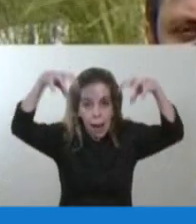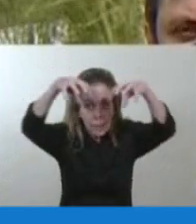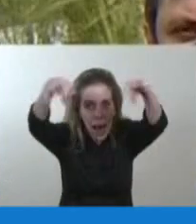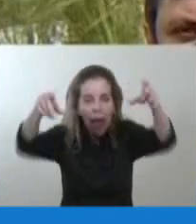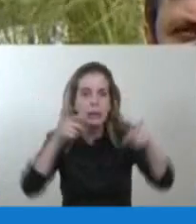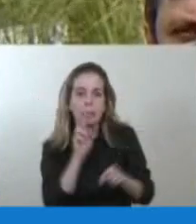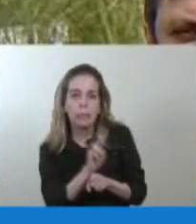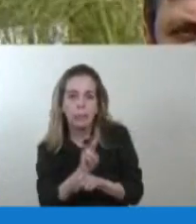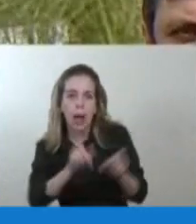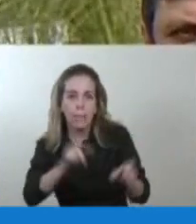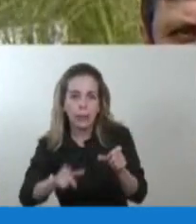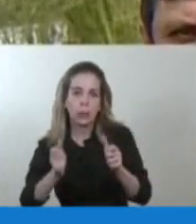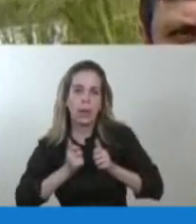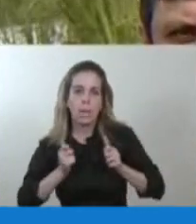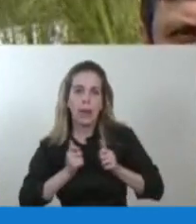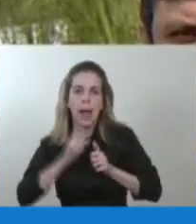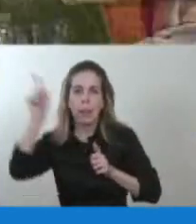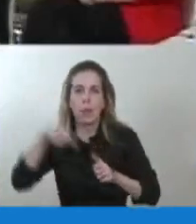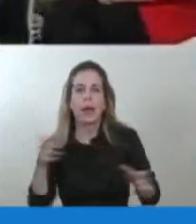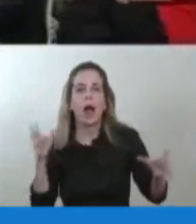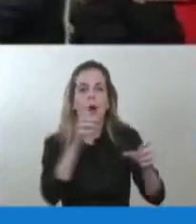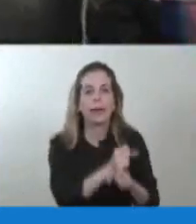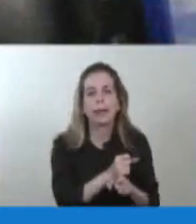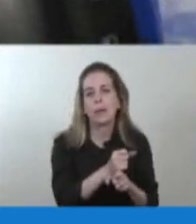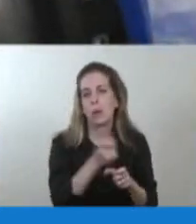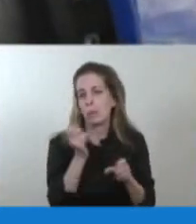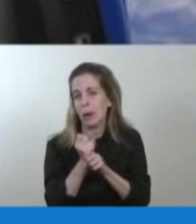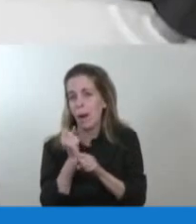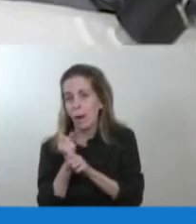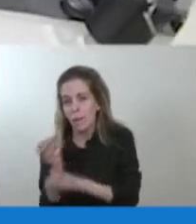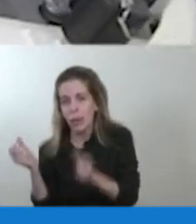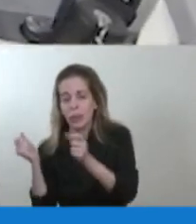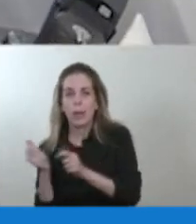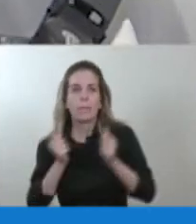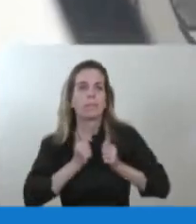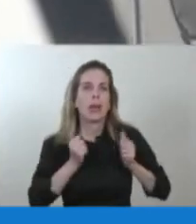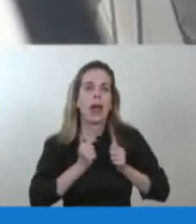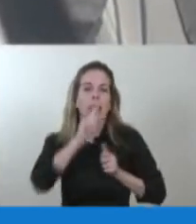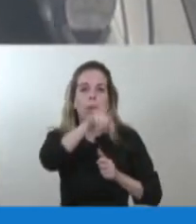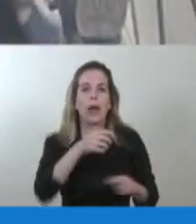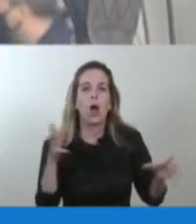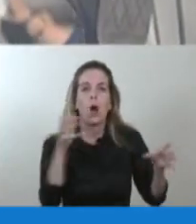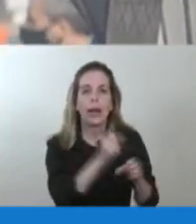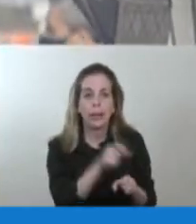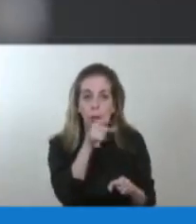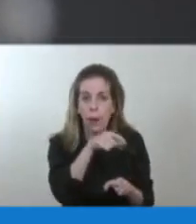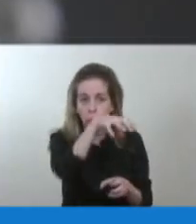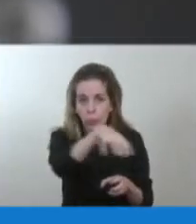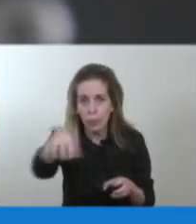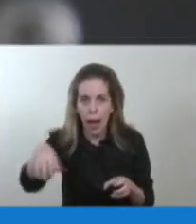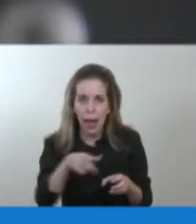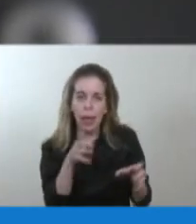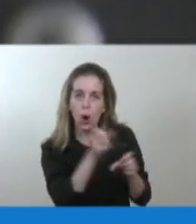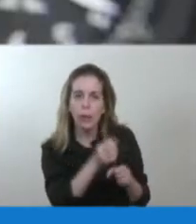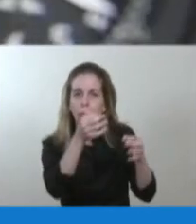personas cuando están esperando el colectivo los trabajadores y las trabajadoras para que tengamos la oportunidad todos de vivir